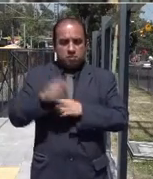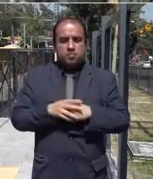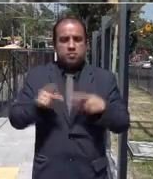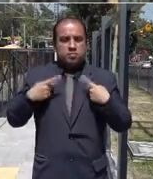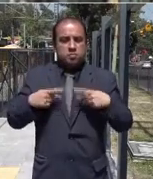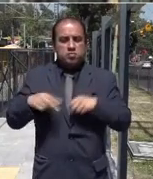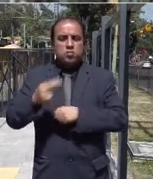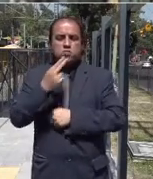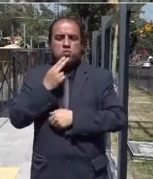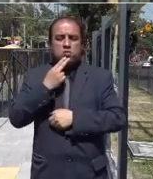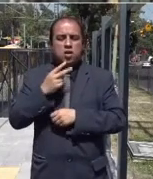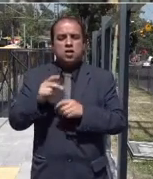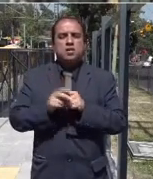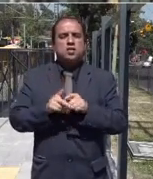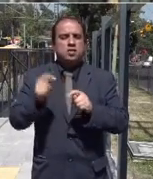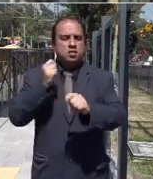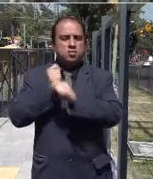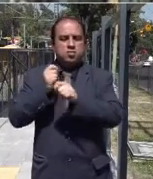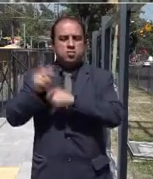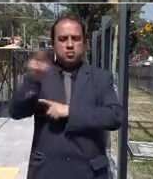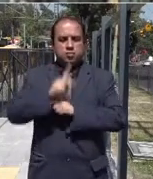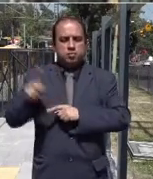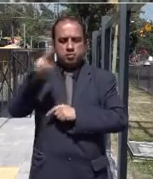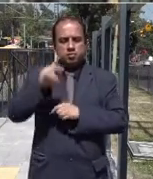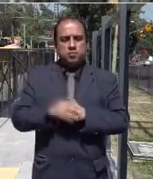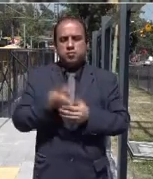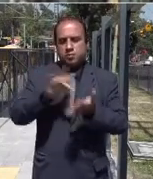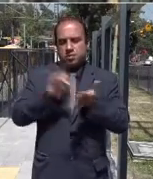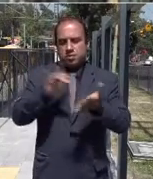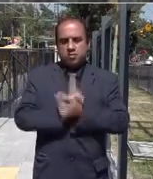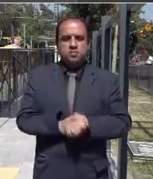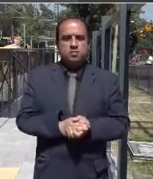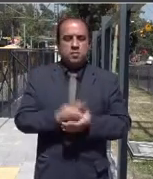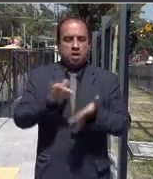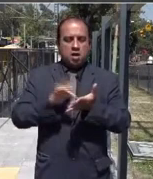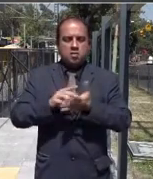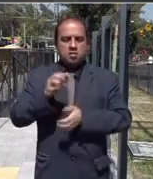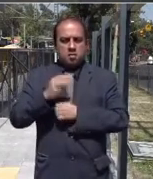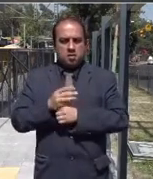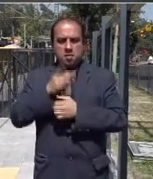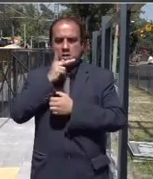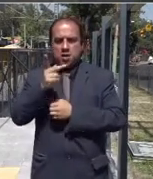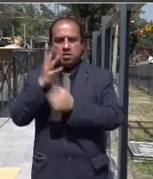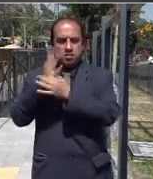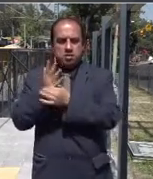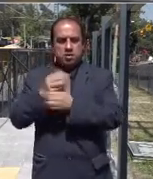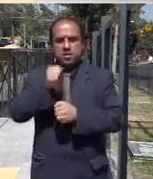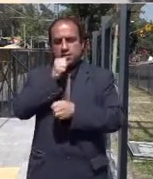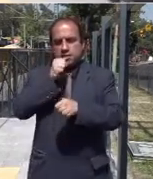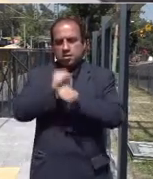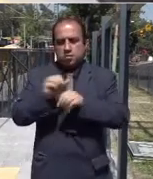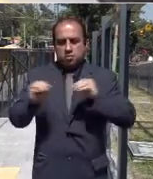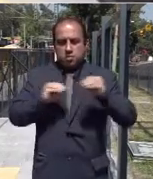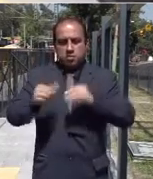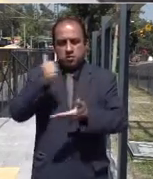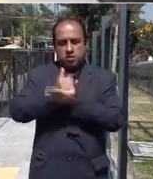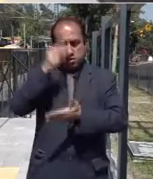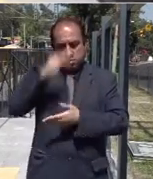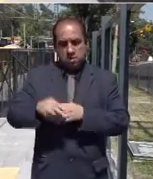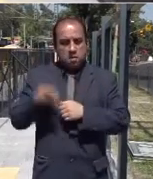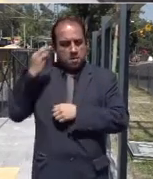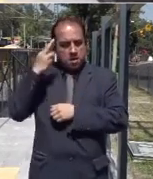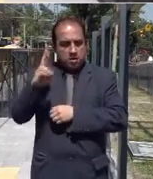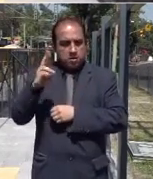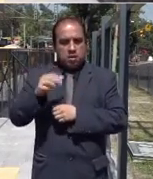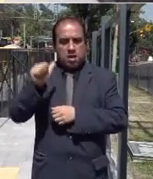de transporte público. Muchas gracias. Agradecemos el mensaje que nos ha dirigido el secretario de Movilidad de la Ciudad de México, maestro